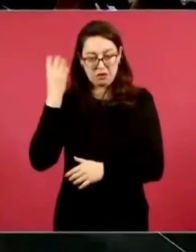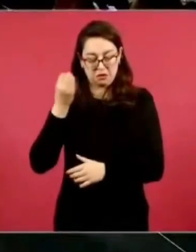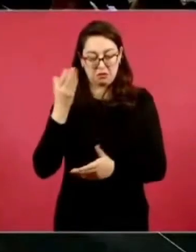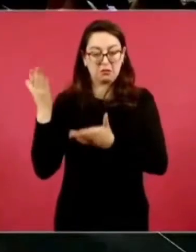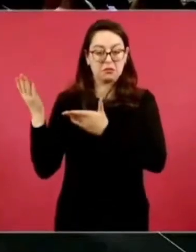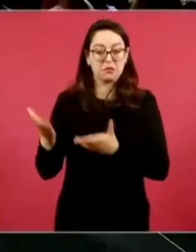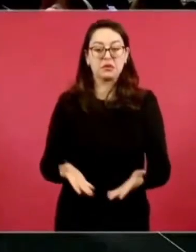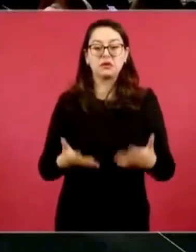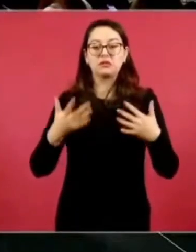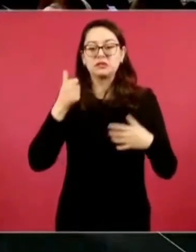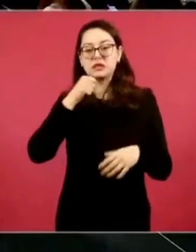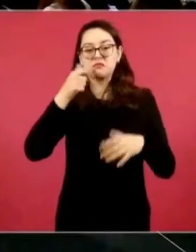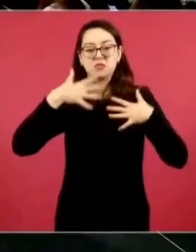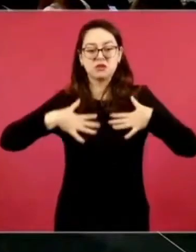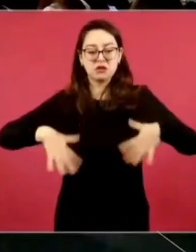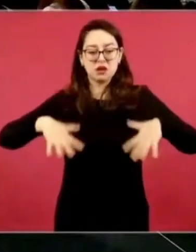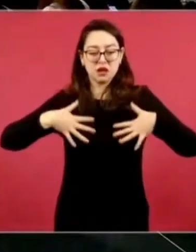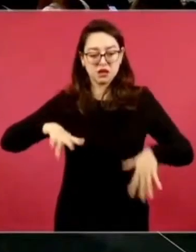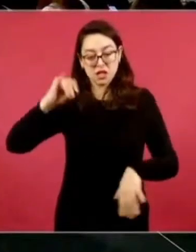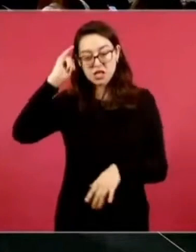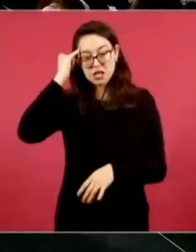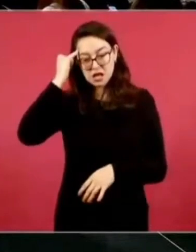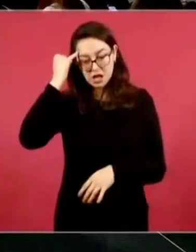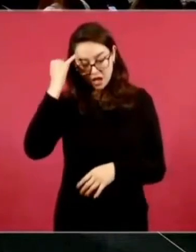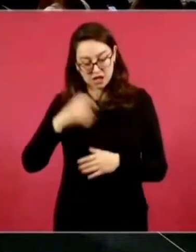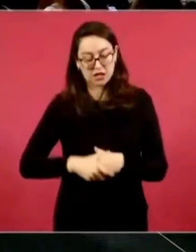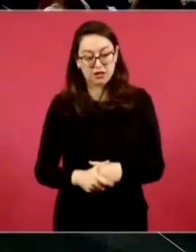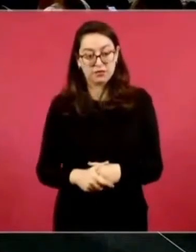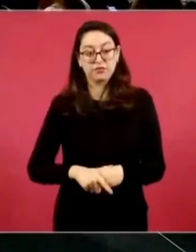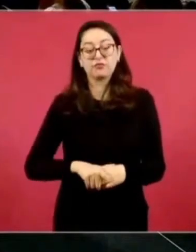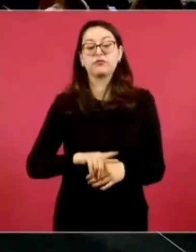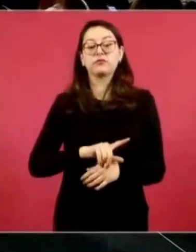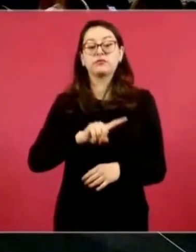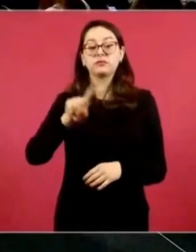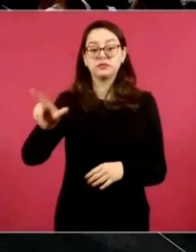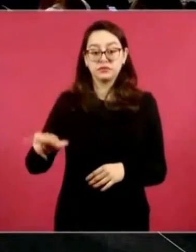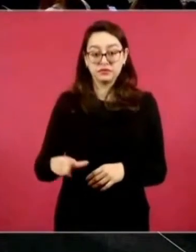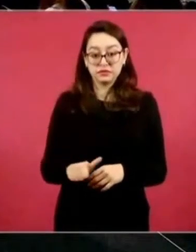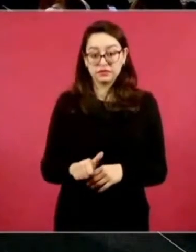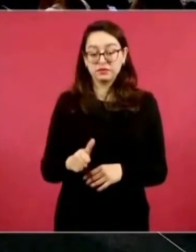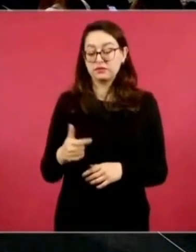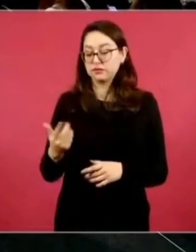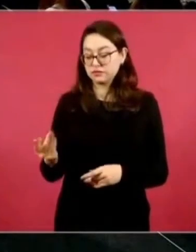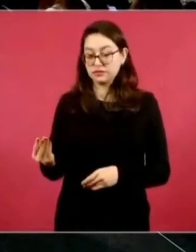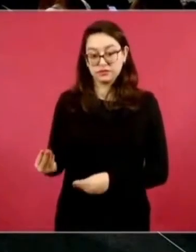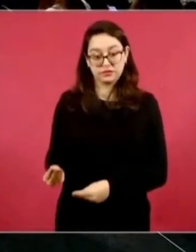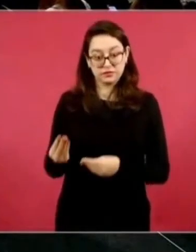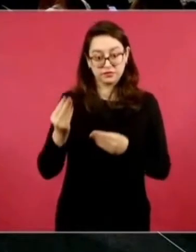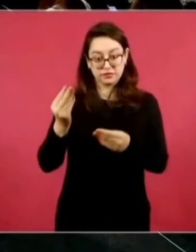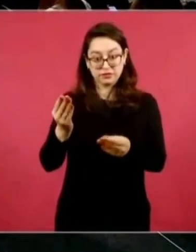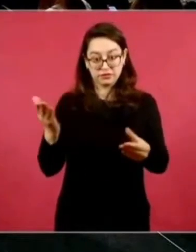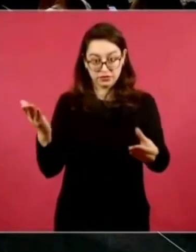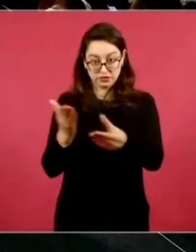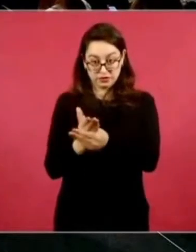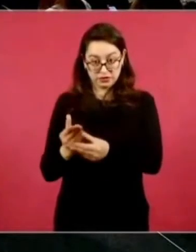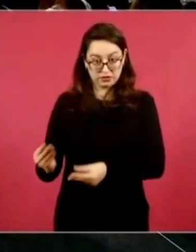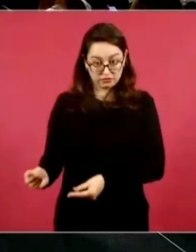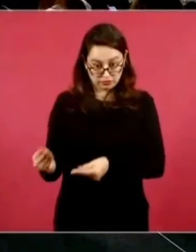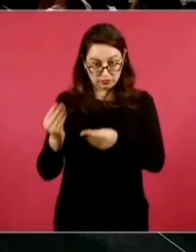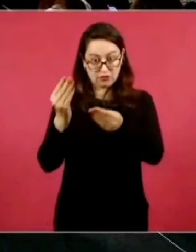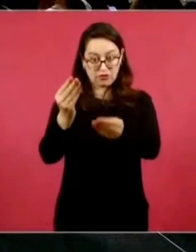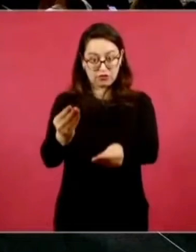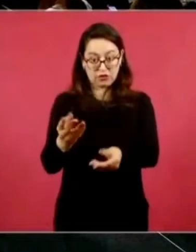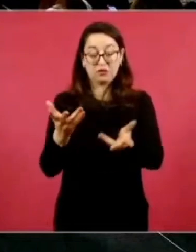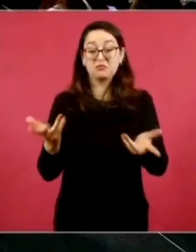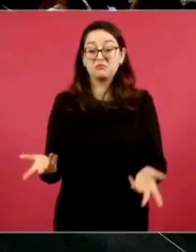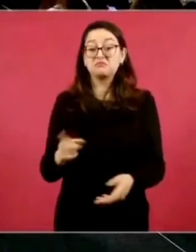venía vestida de huipil. Y ella al final de la mañana se acercó para entregarle un folder. Por ese acto no la